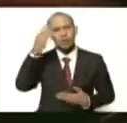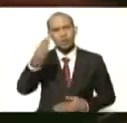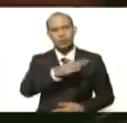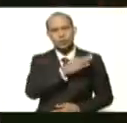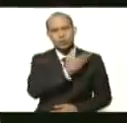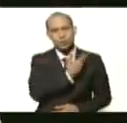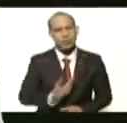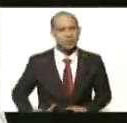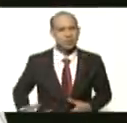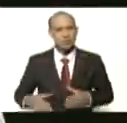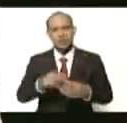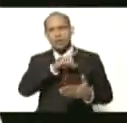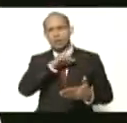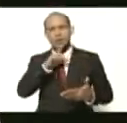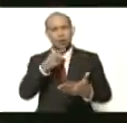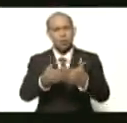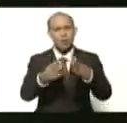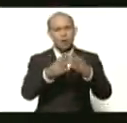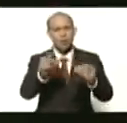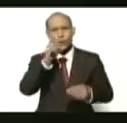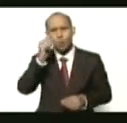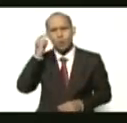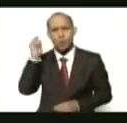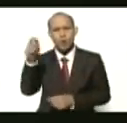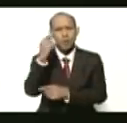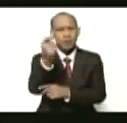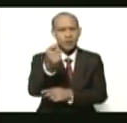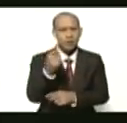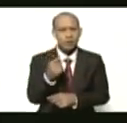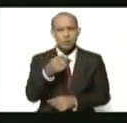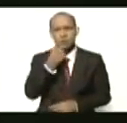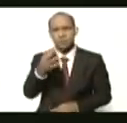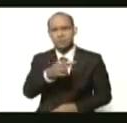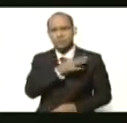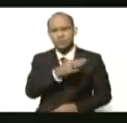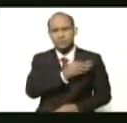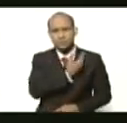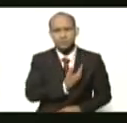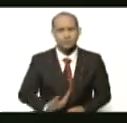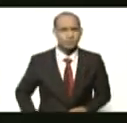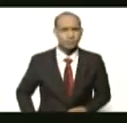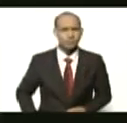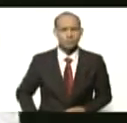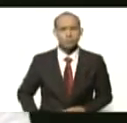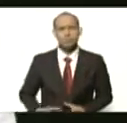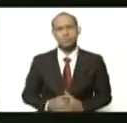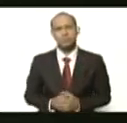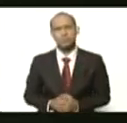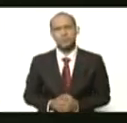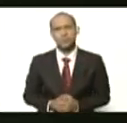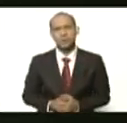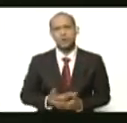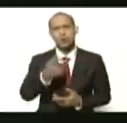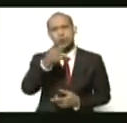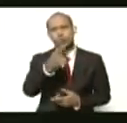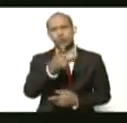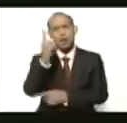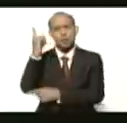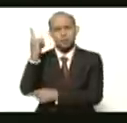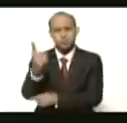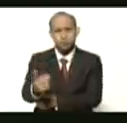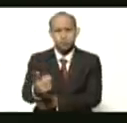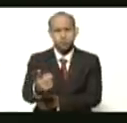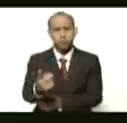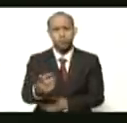pescadores y pescadoras este bueno presidente aquí una vez más desde que usted dio la orden de